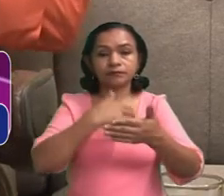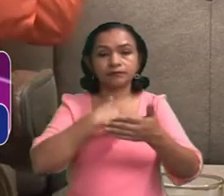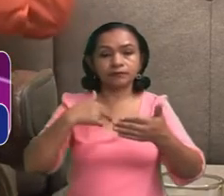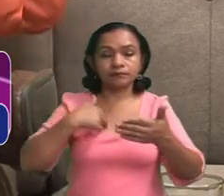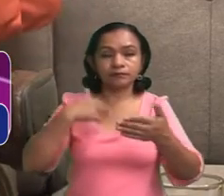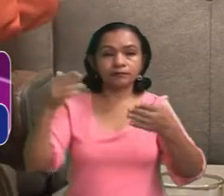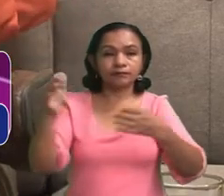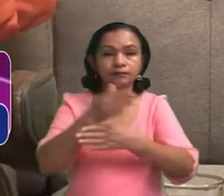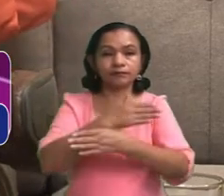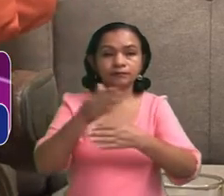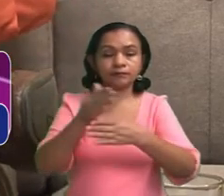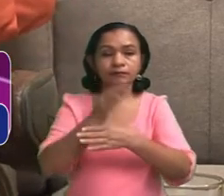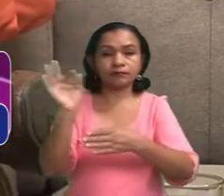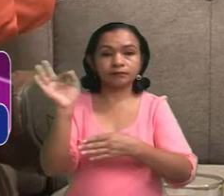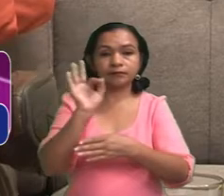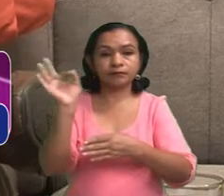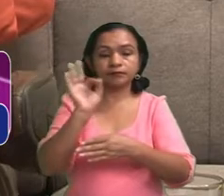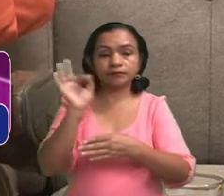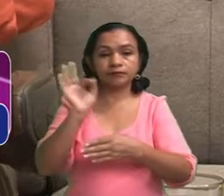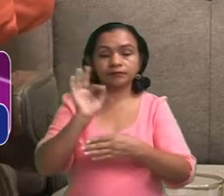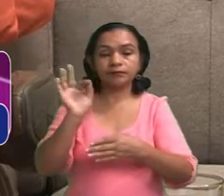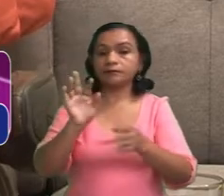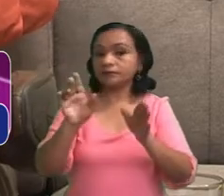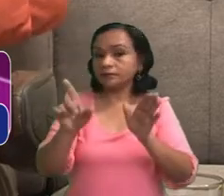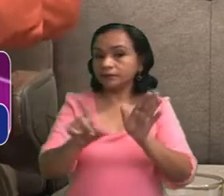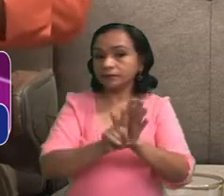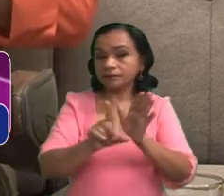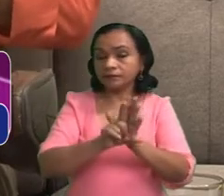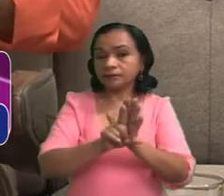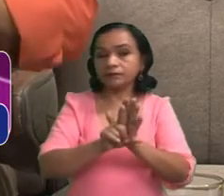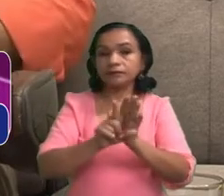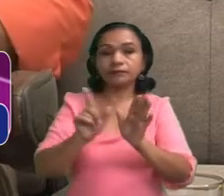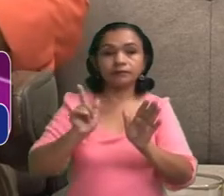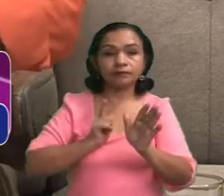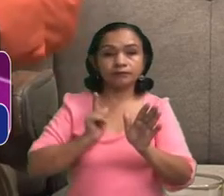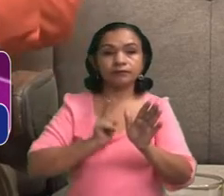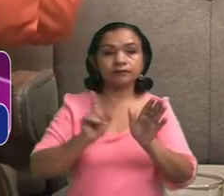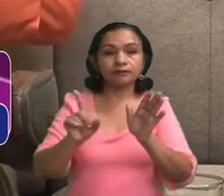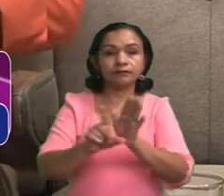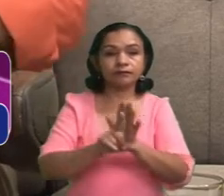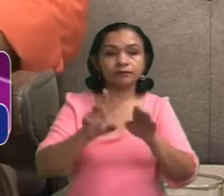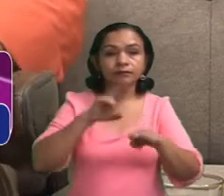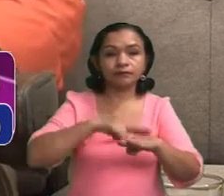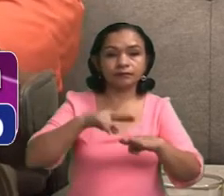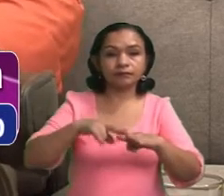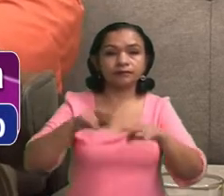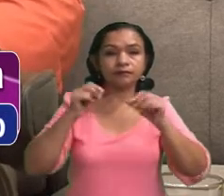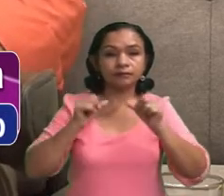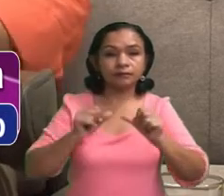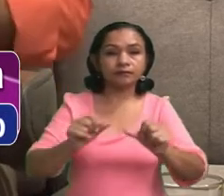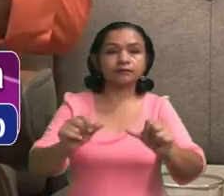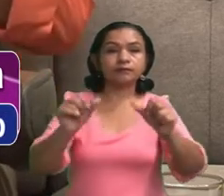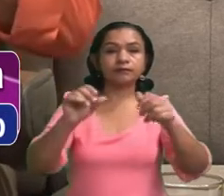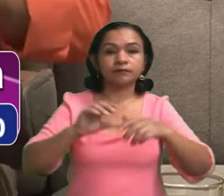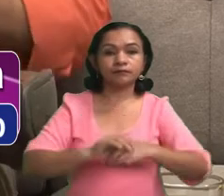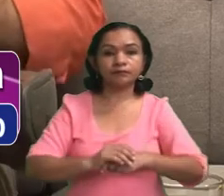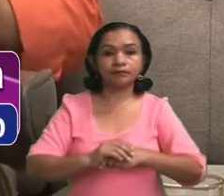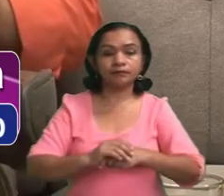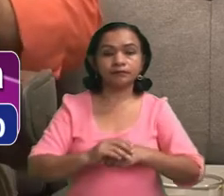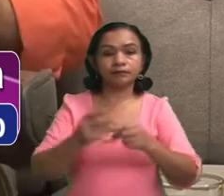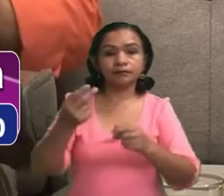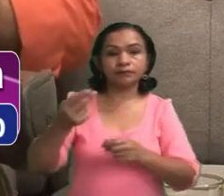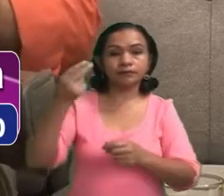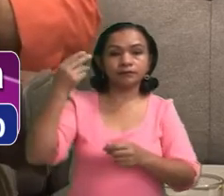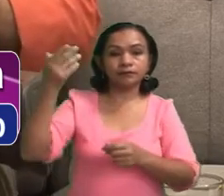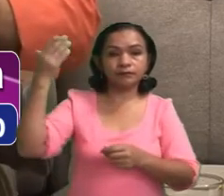las distintas normas existentes, normas vigentes, normas sin vigencia, normas